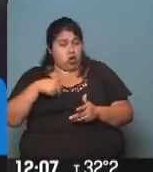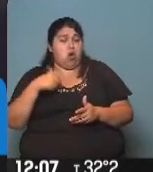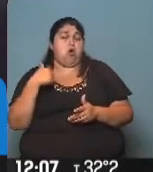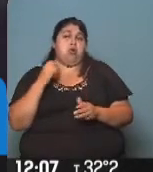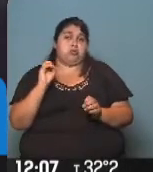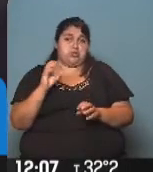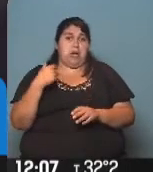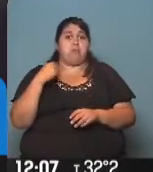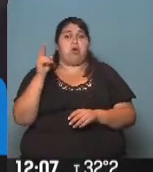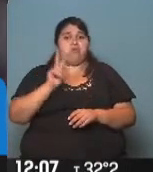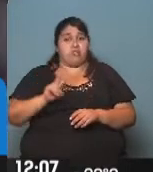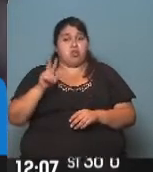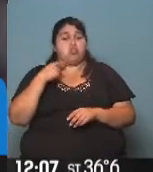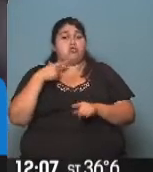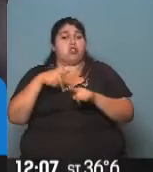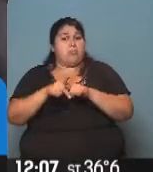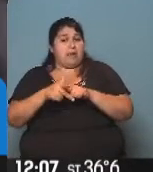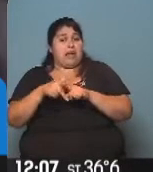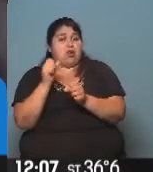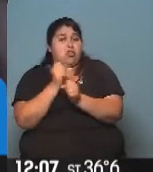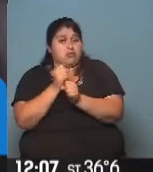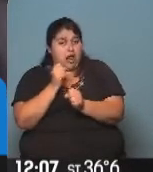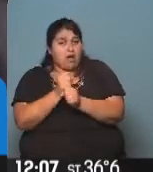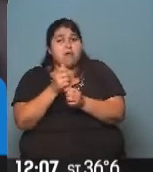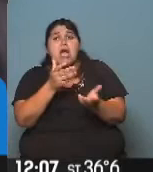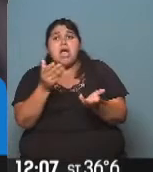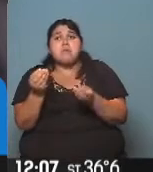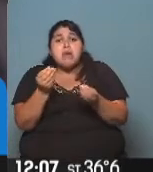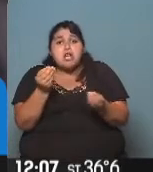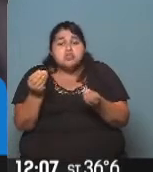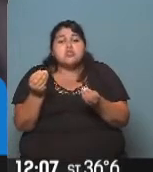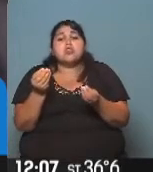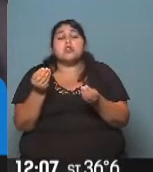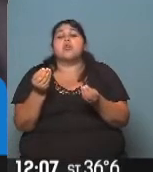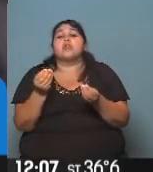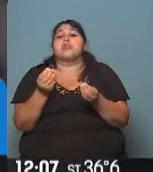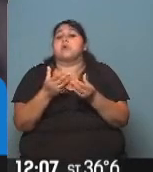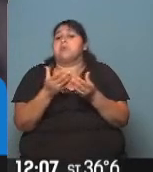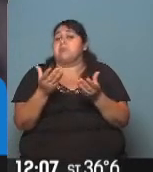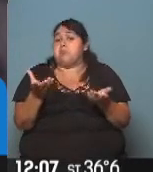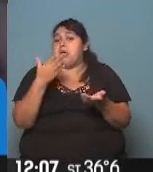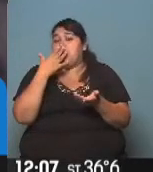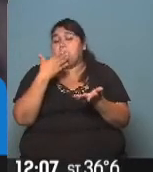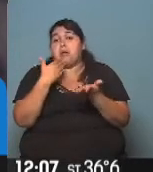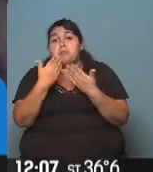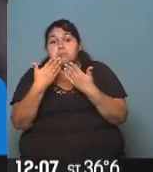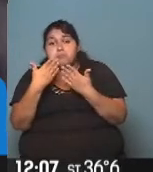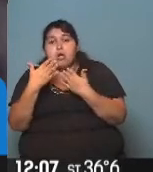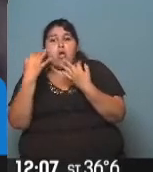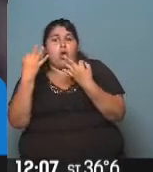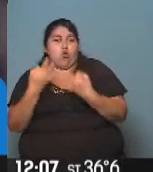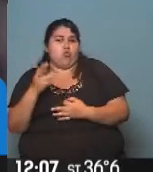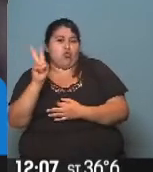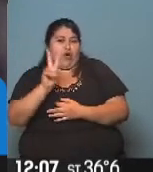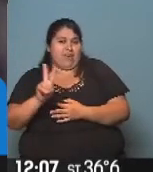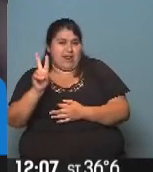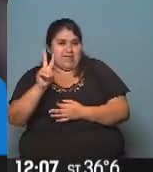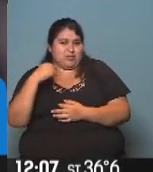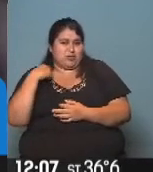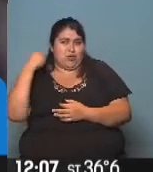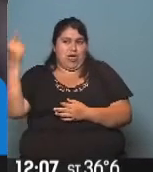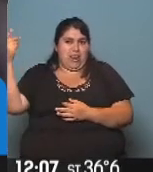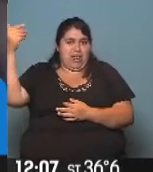hacía trabajo de mecánica se había pasado algo al auto y bueno salió la charla de que él venía de venezuela que era